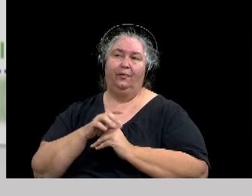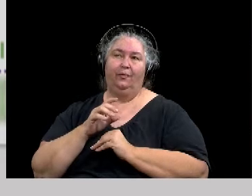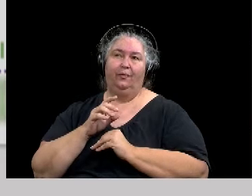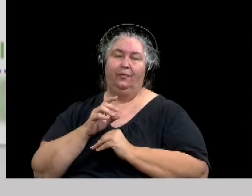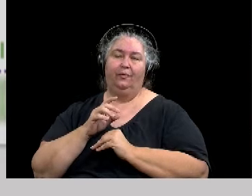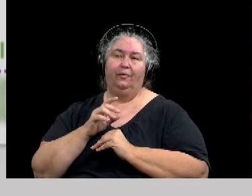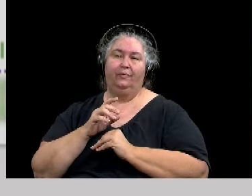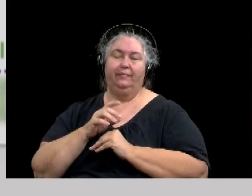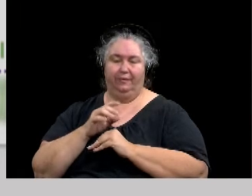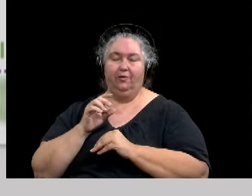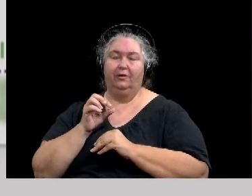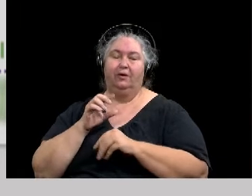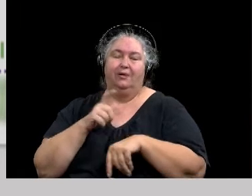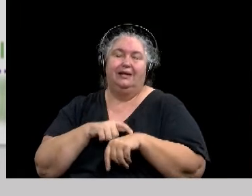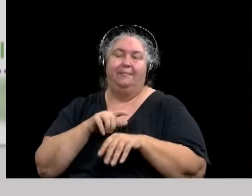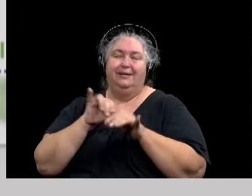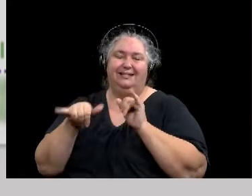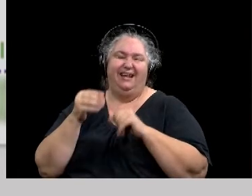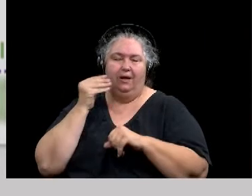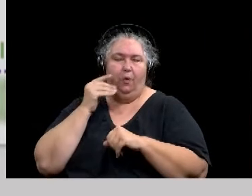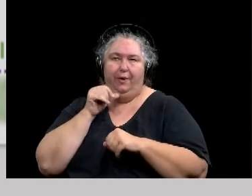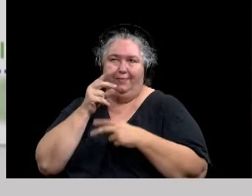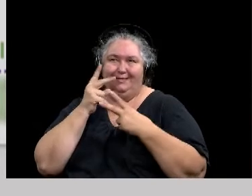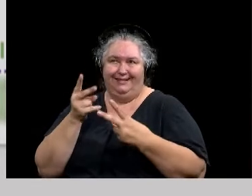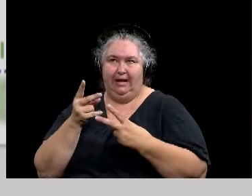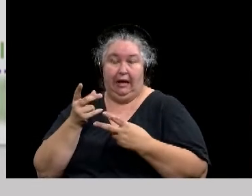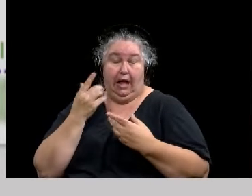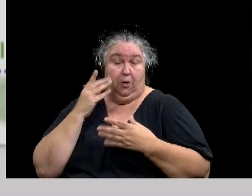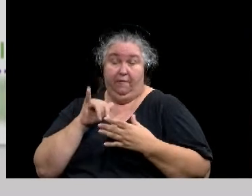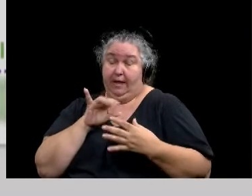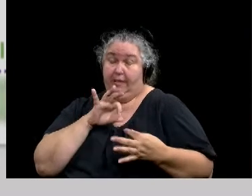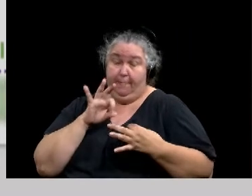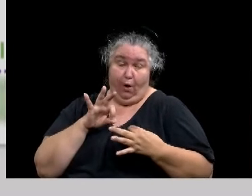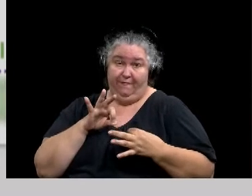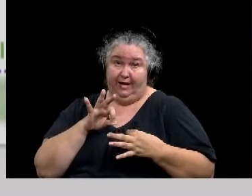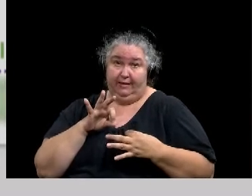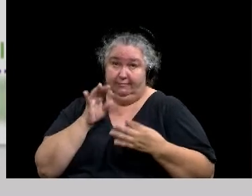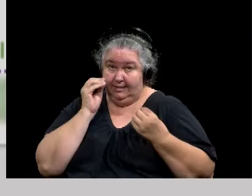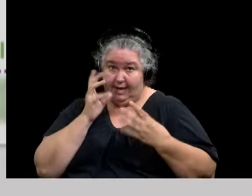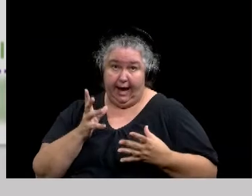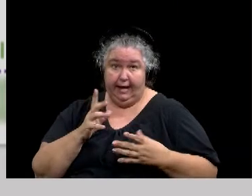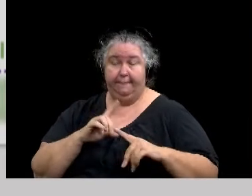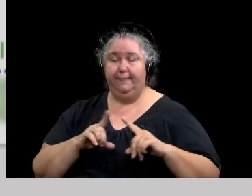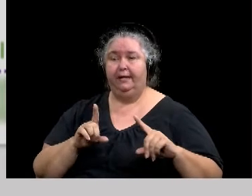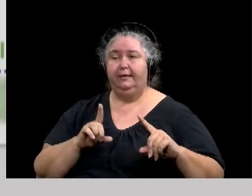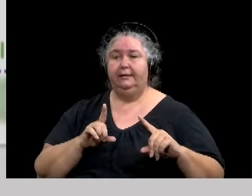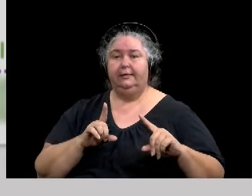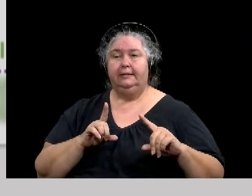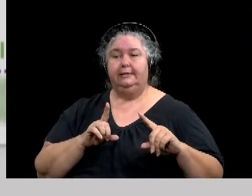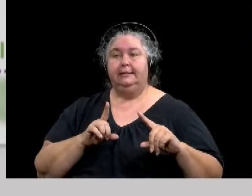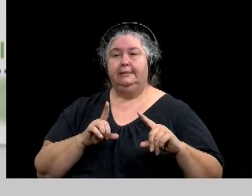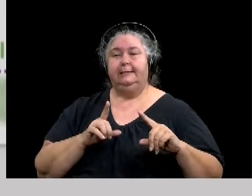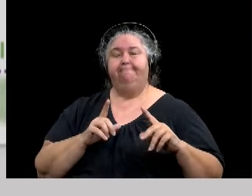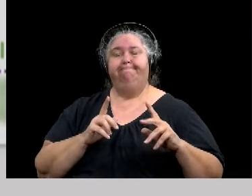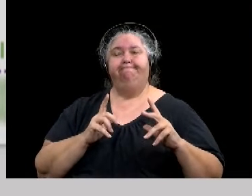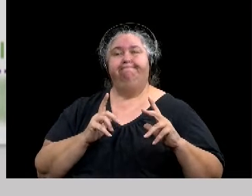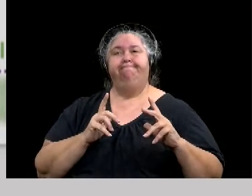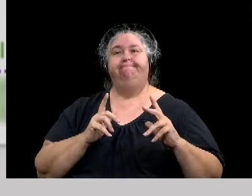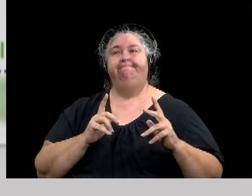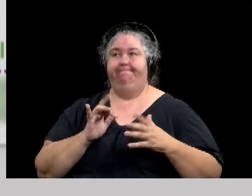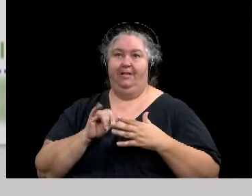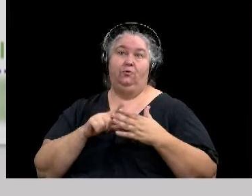un nivel alto en este tiempo de nuestra residencia no sé si esta es datos perfectos pero es